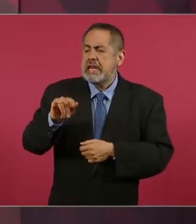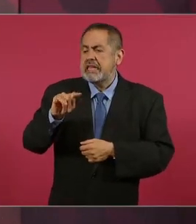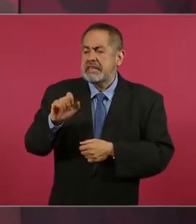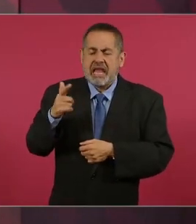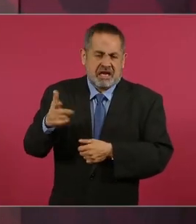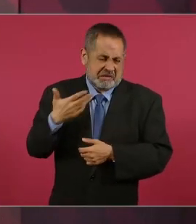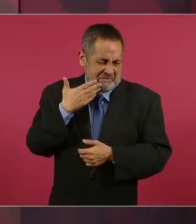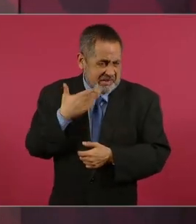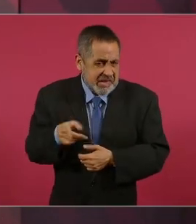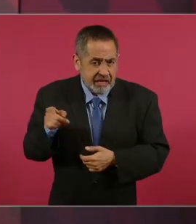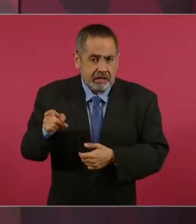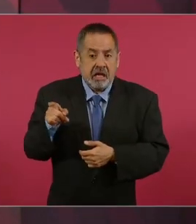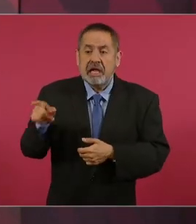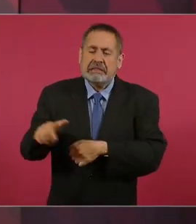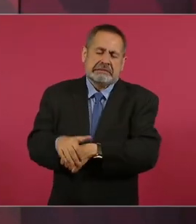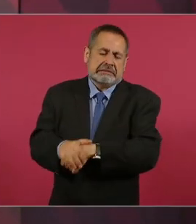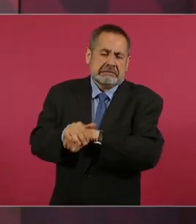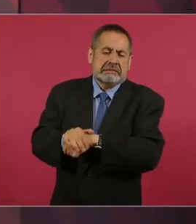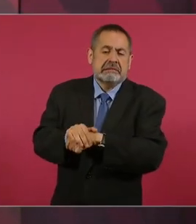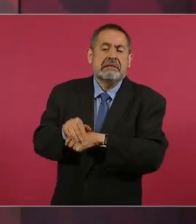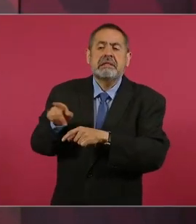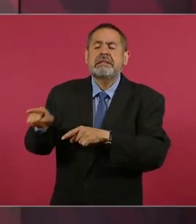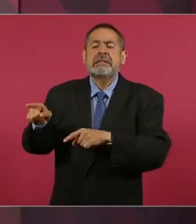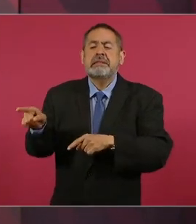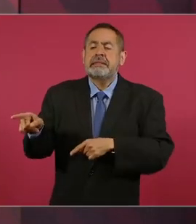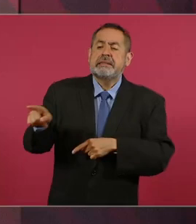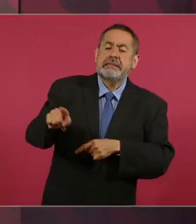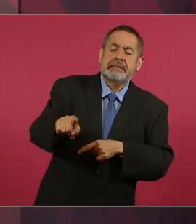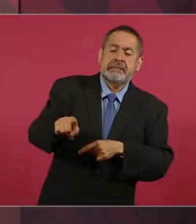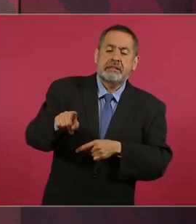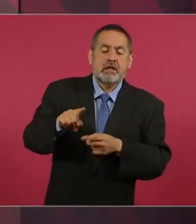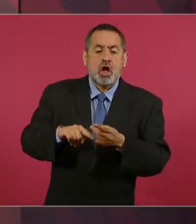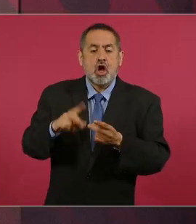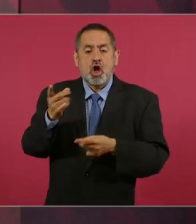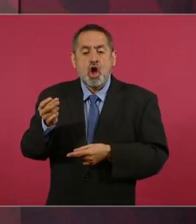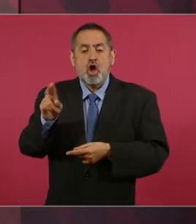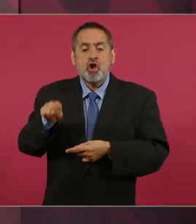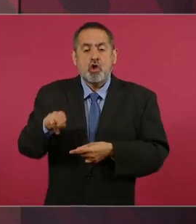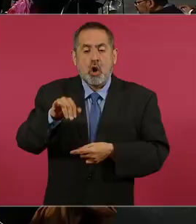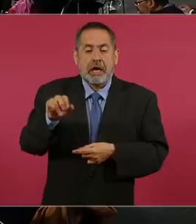Muy amigo de don Jesús